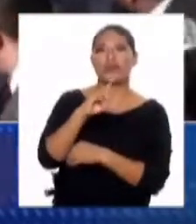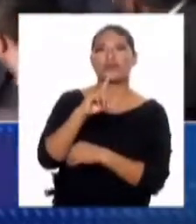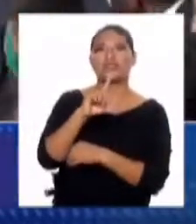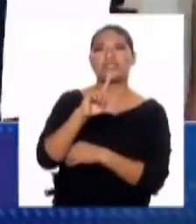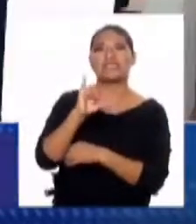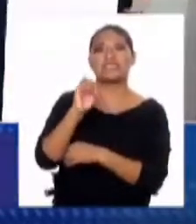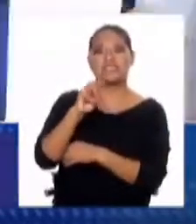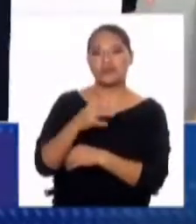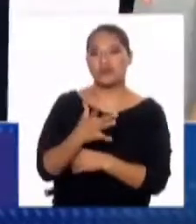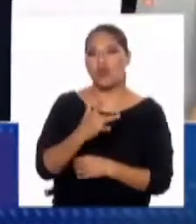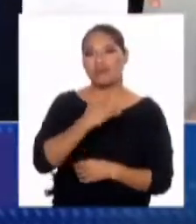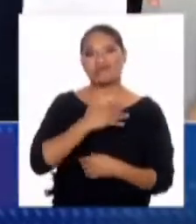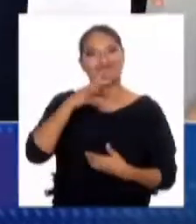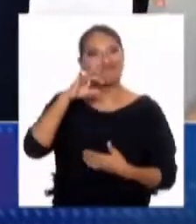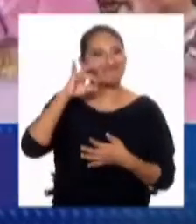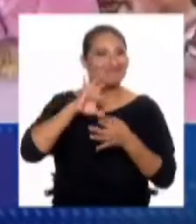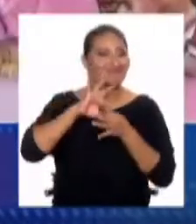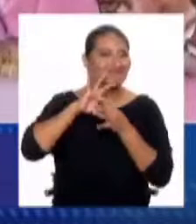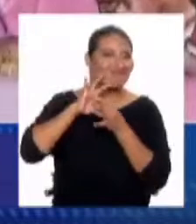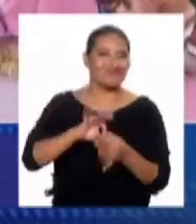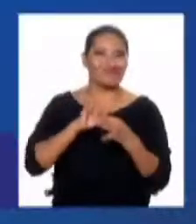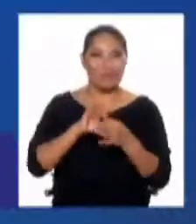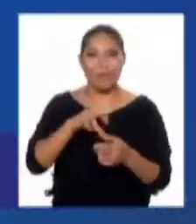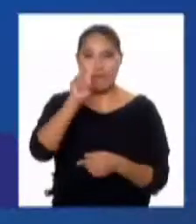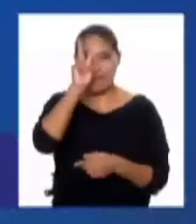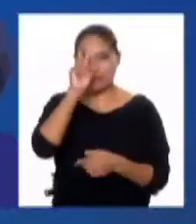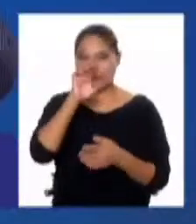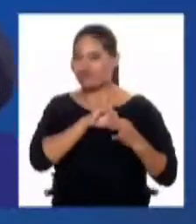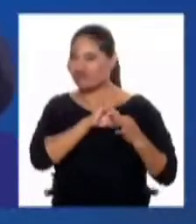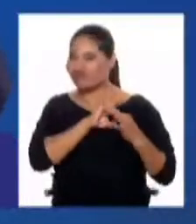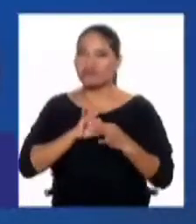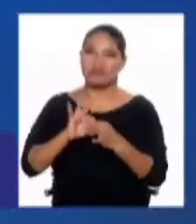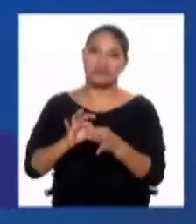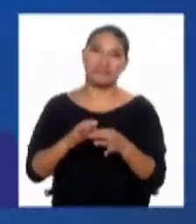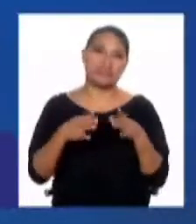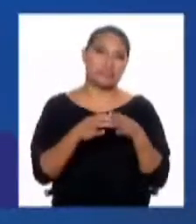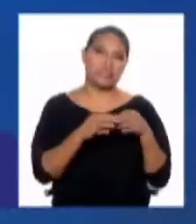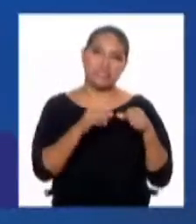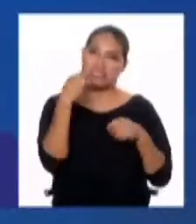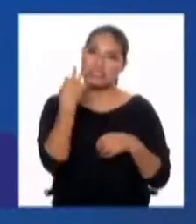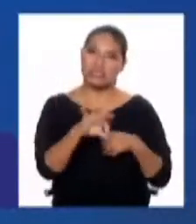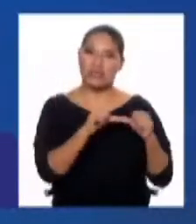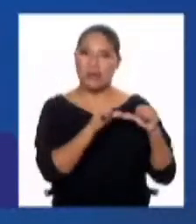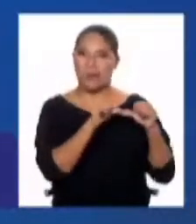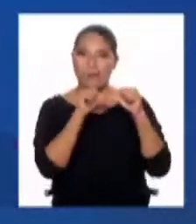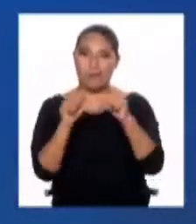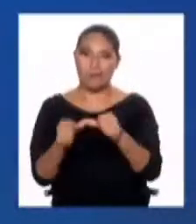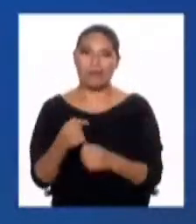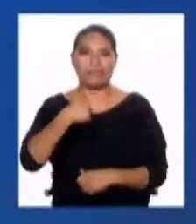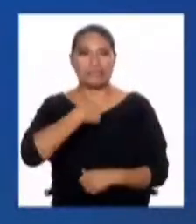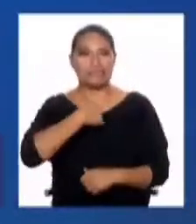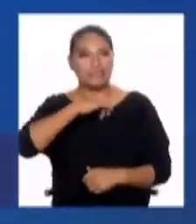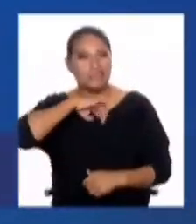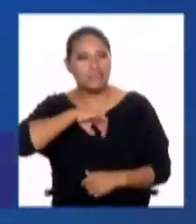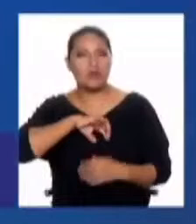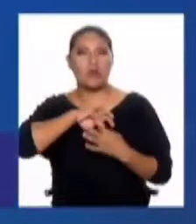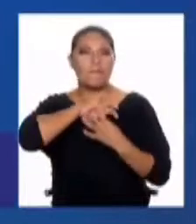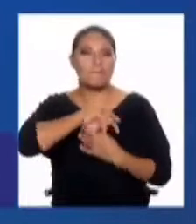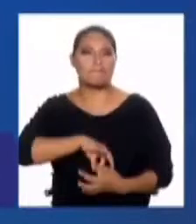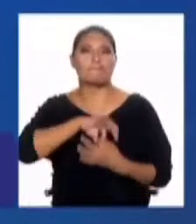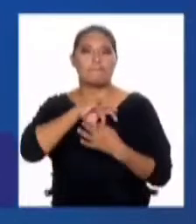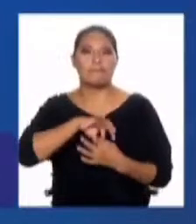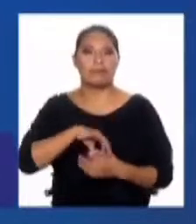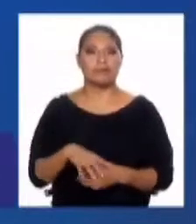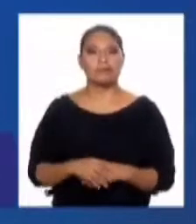dentro del alma todos los peruanos. Yo hablo por los peruanos nomás, conozco algunos otros países, pero lo llevamos tan dentro del alma,